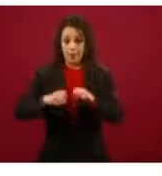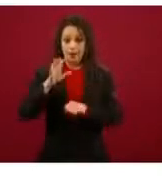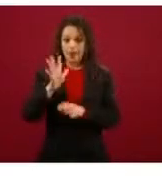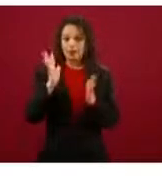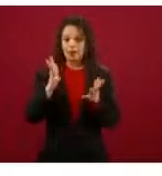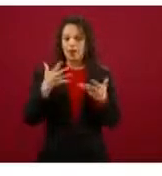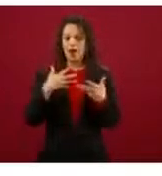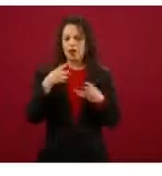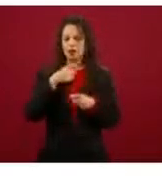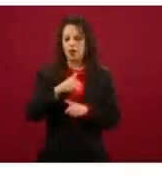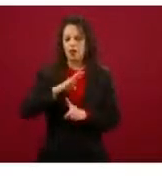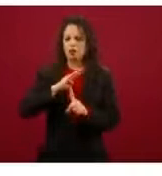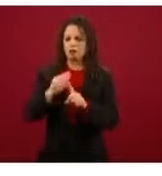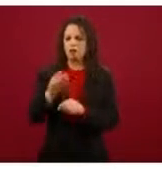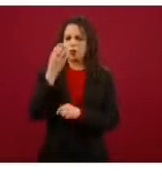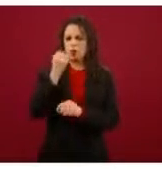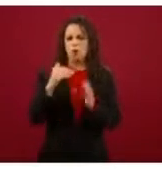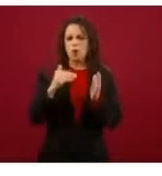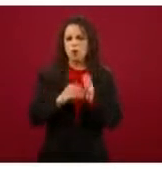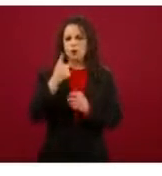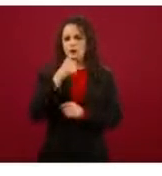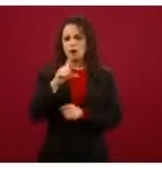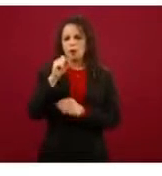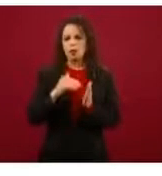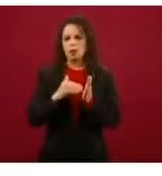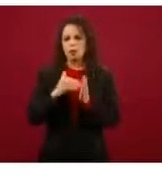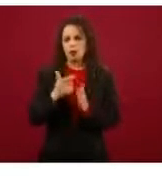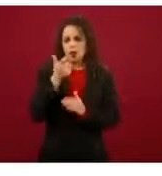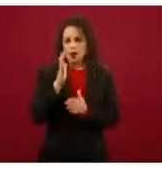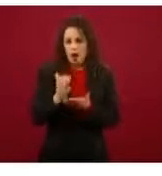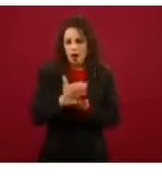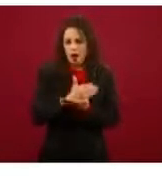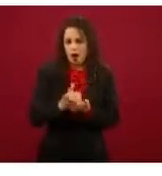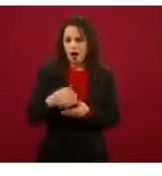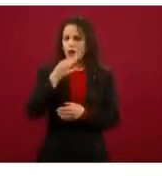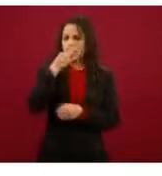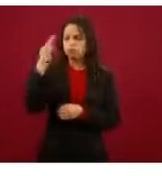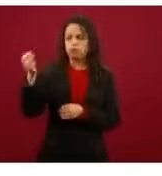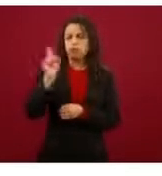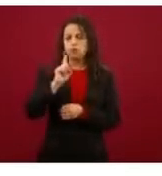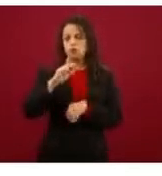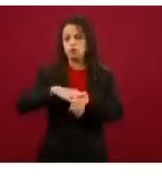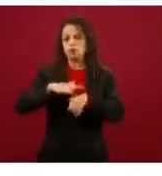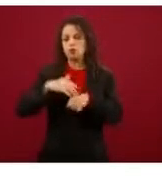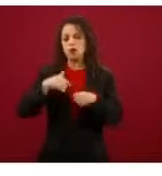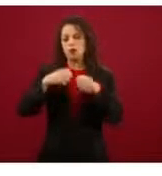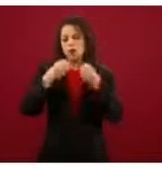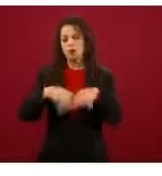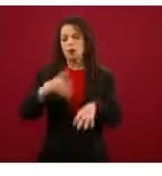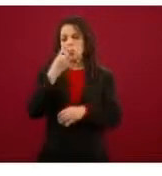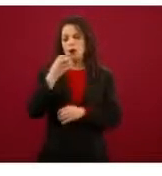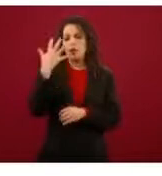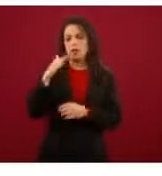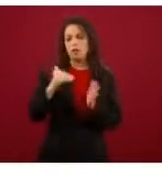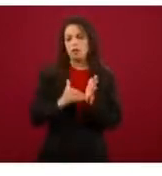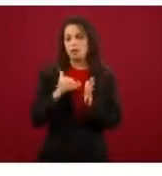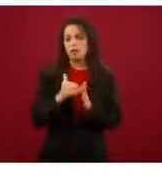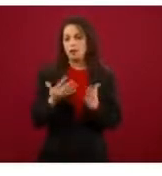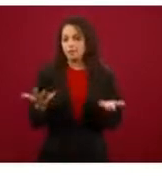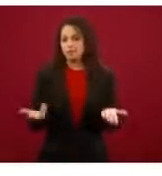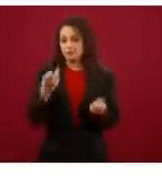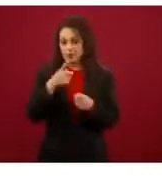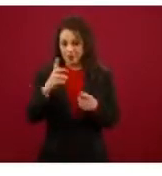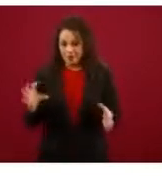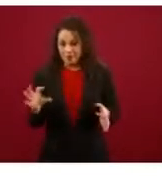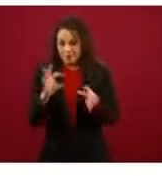adjudicaciones directas 9.120 millones de pesos, manifiesta pérdidas fiscales por 410 millones. Esto no resulta